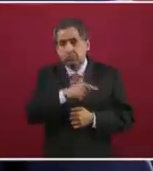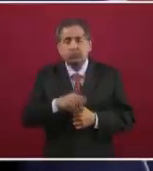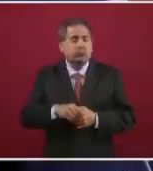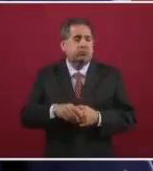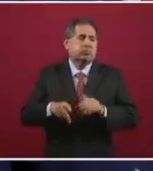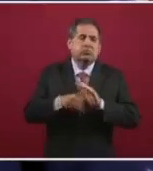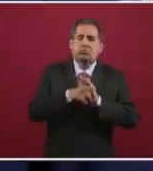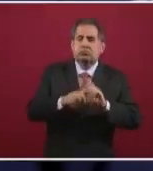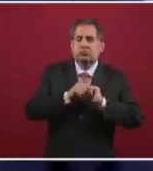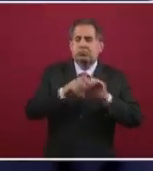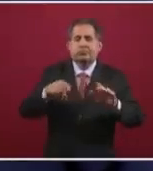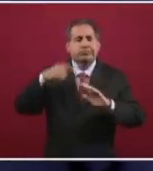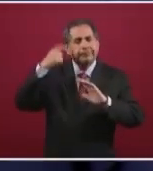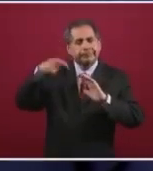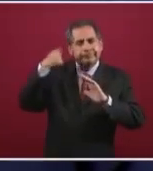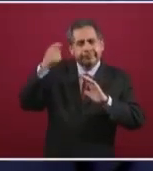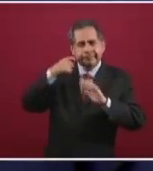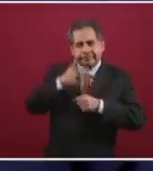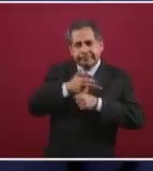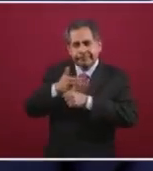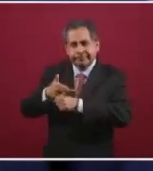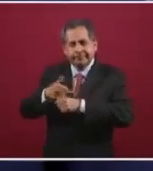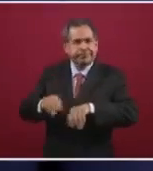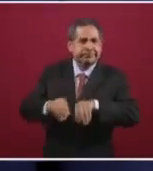un video,